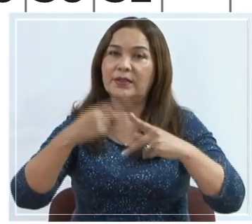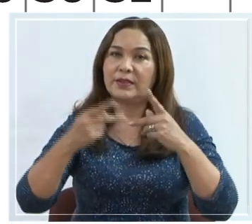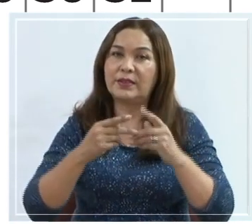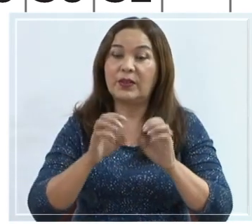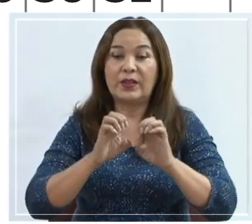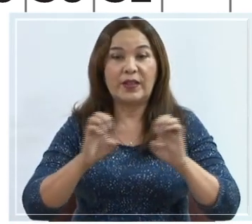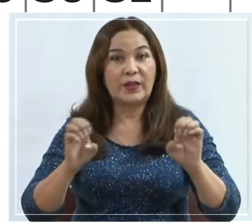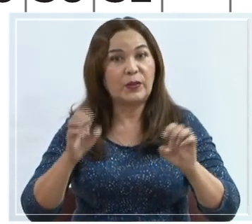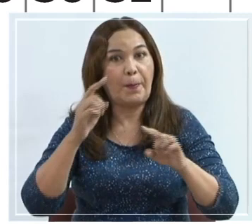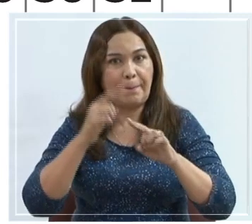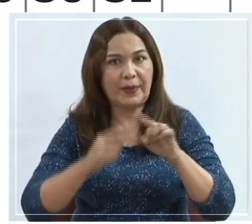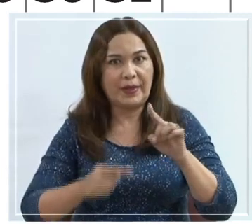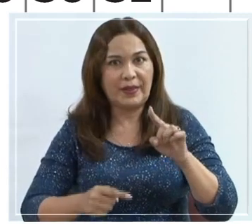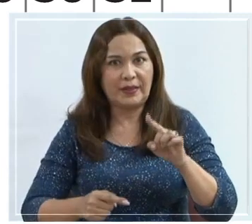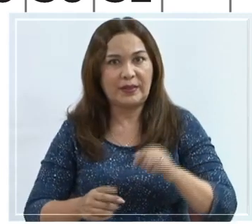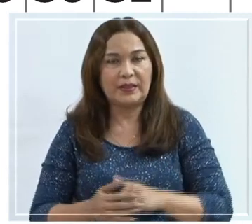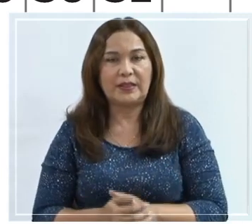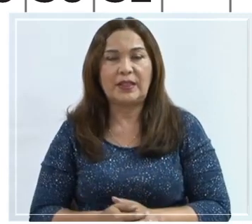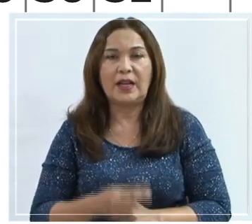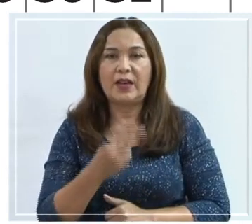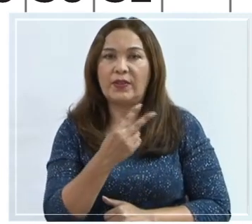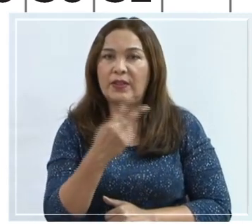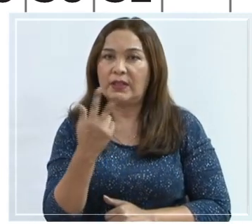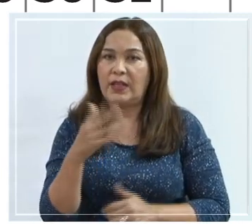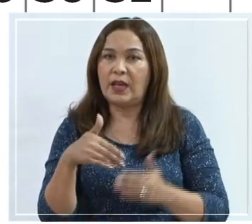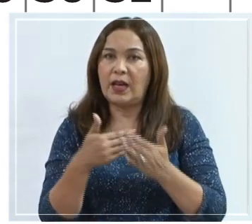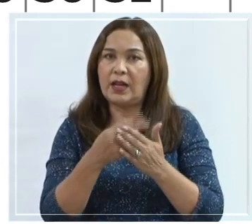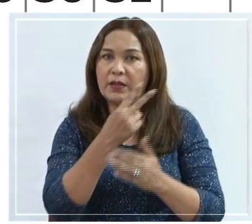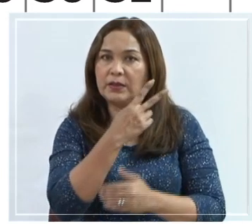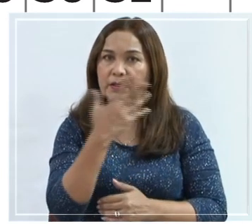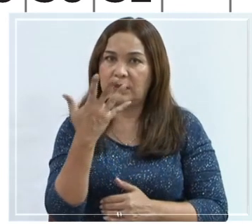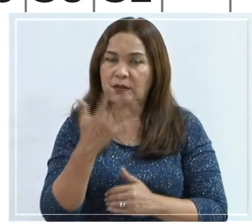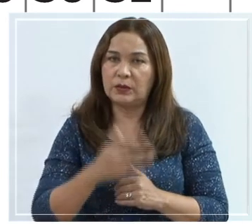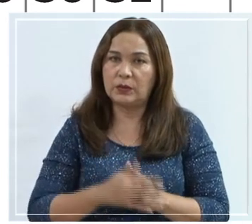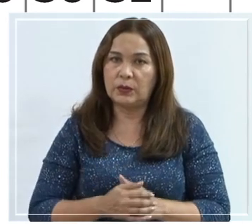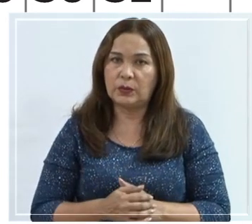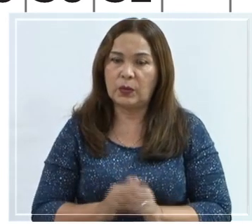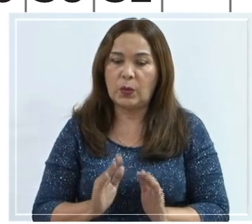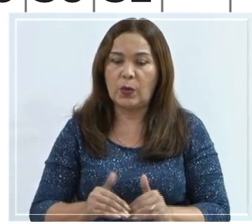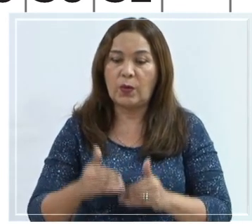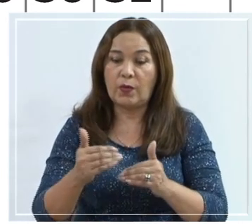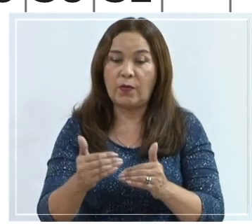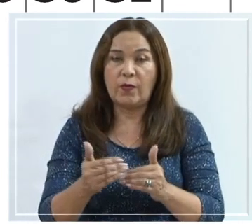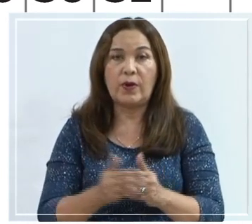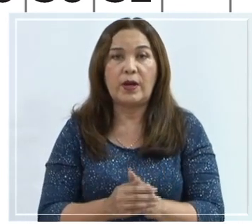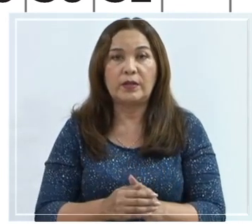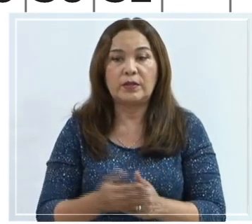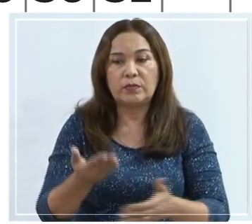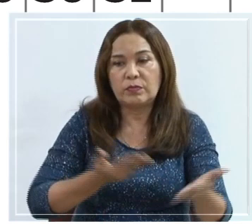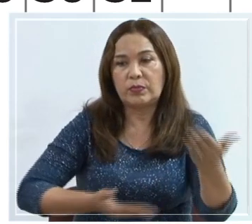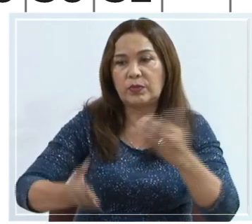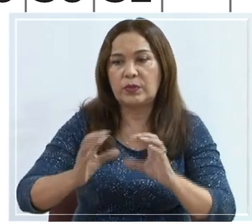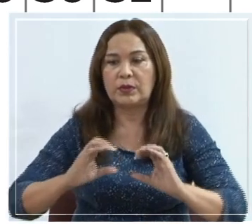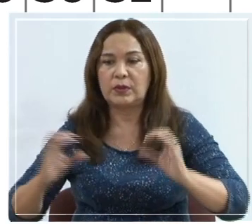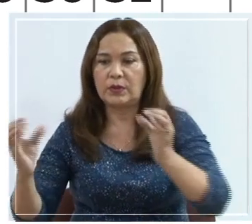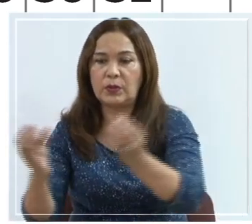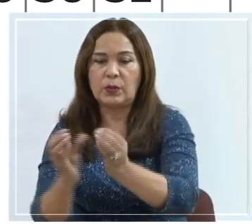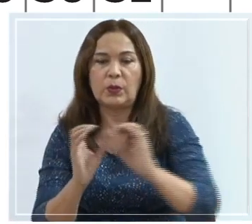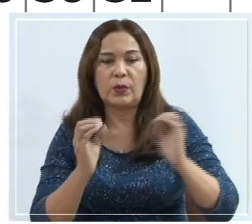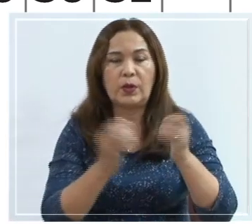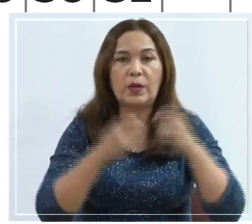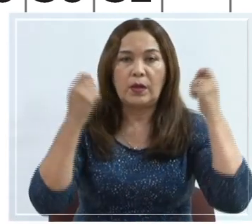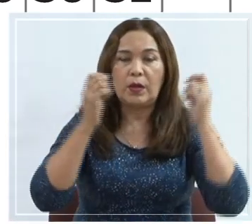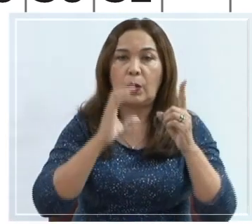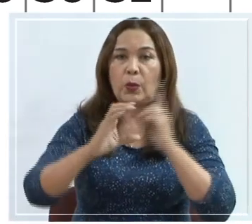en educación media del 23 al 25 fase inter circuit al campaña